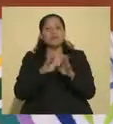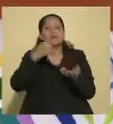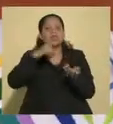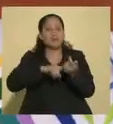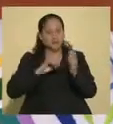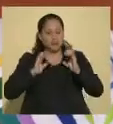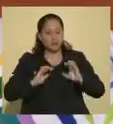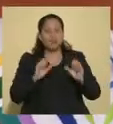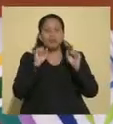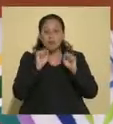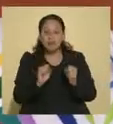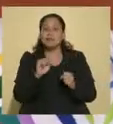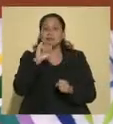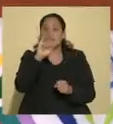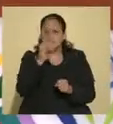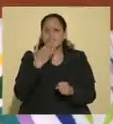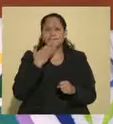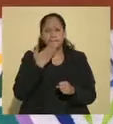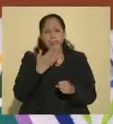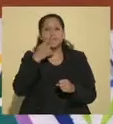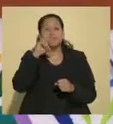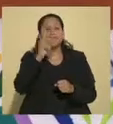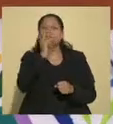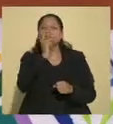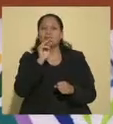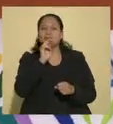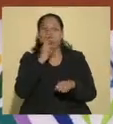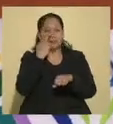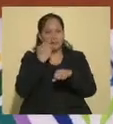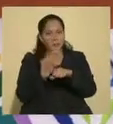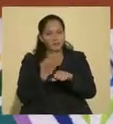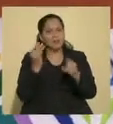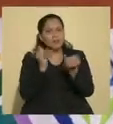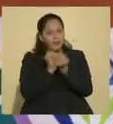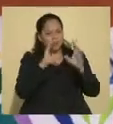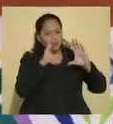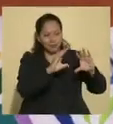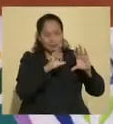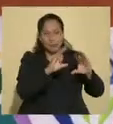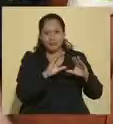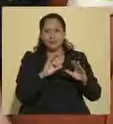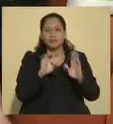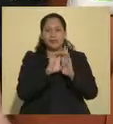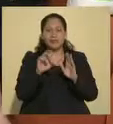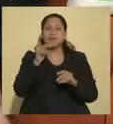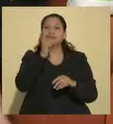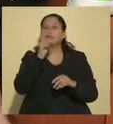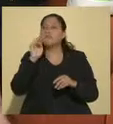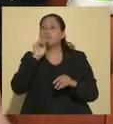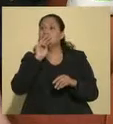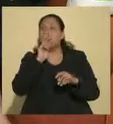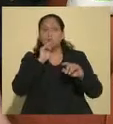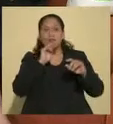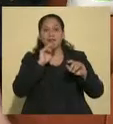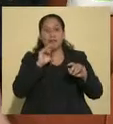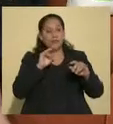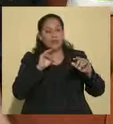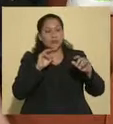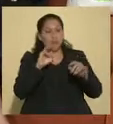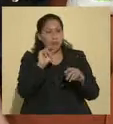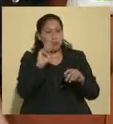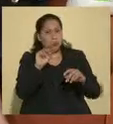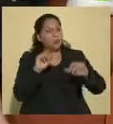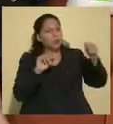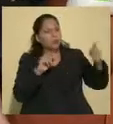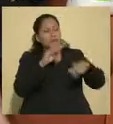Claro. seguridad, pero también de que los padres Inculquen. una persona que no sean los mismos padres, les hable de sexualidad, les